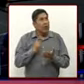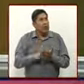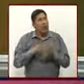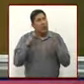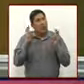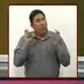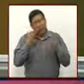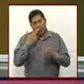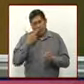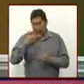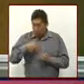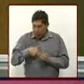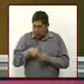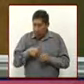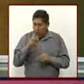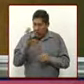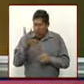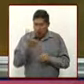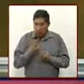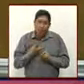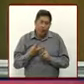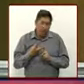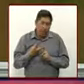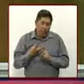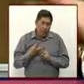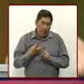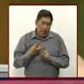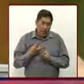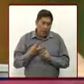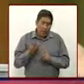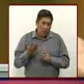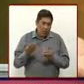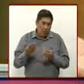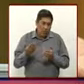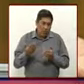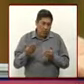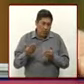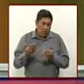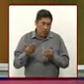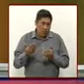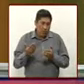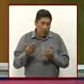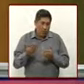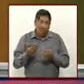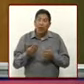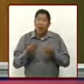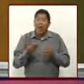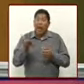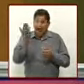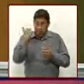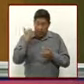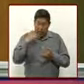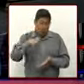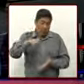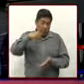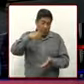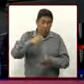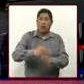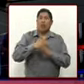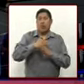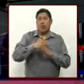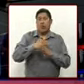tema de combustible. Segundo, me decías, se está levantando la restricción de horarios, que significa que cualquier